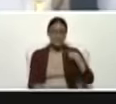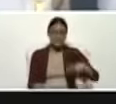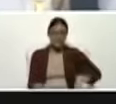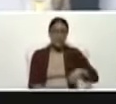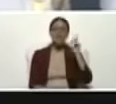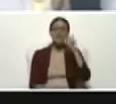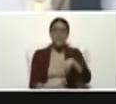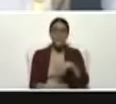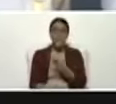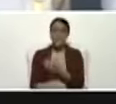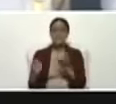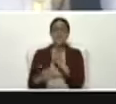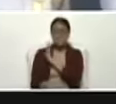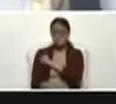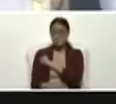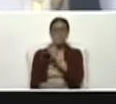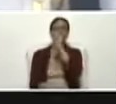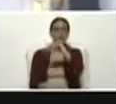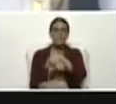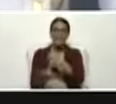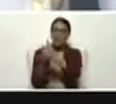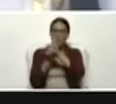hermana Irán.